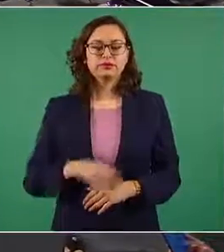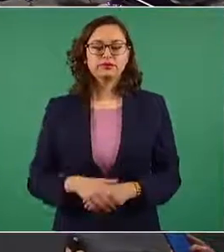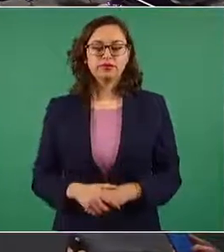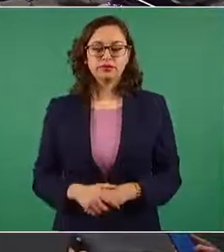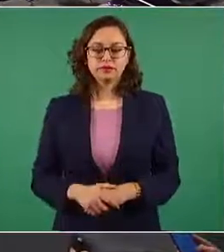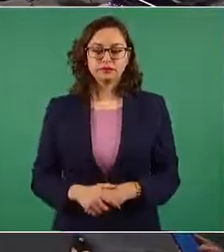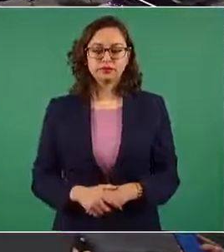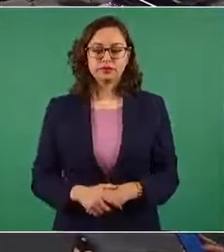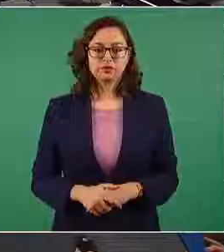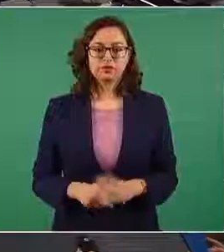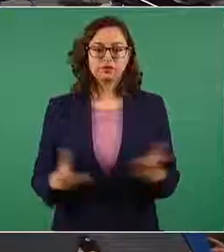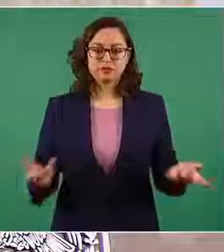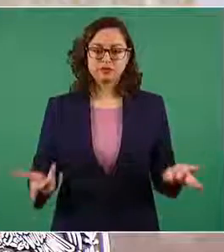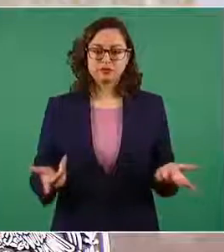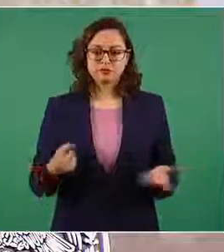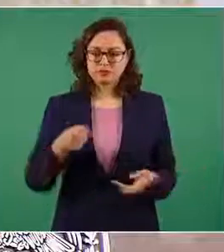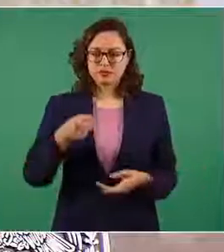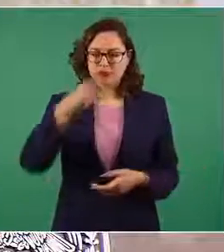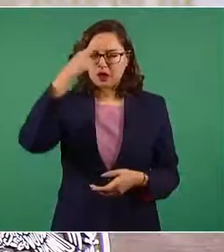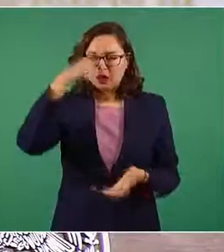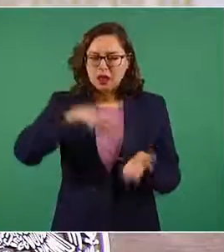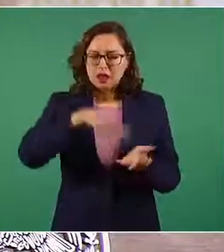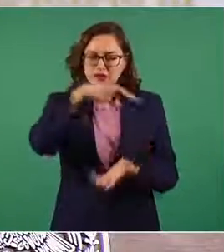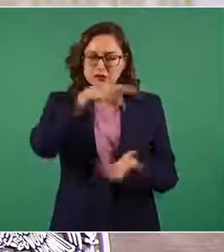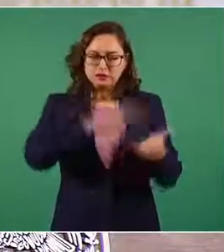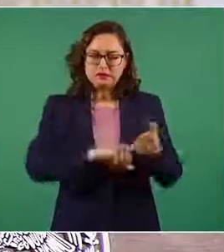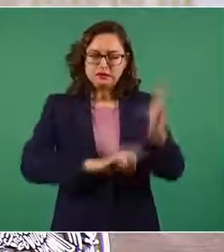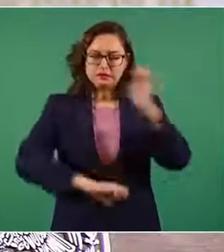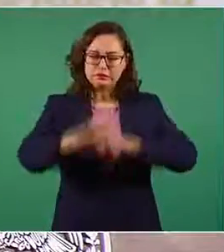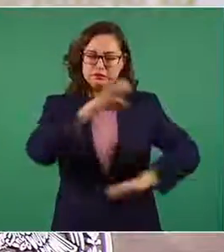cilindros. Sería